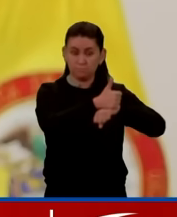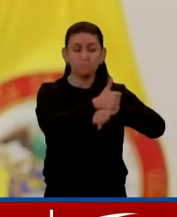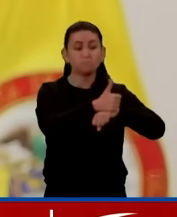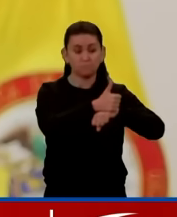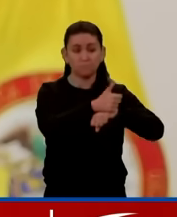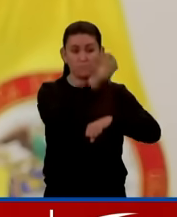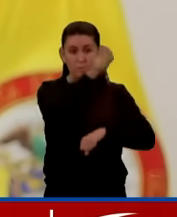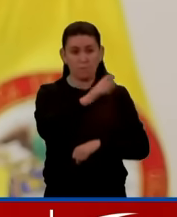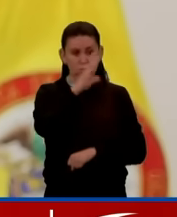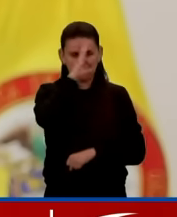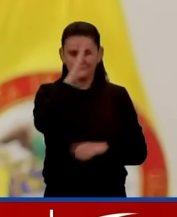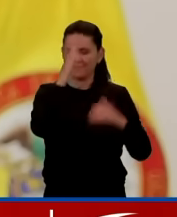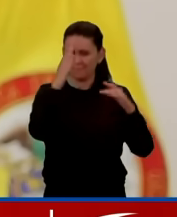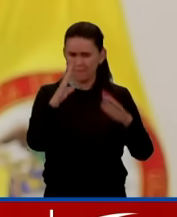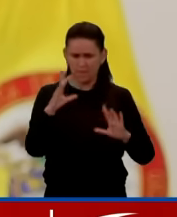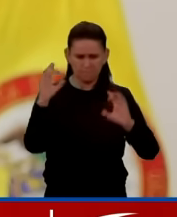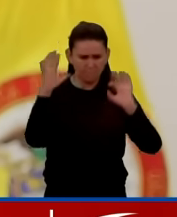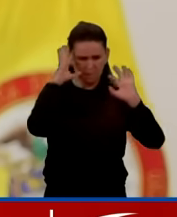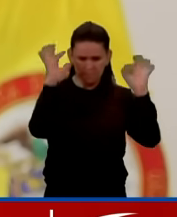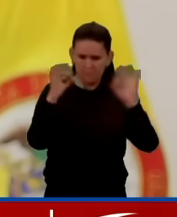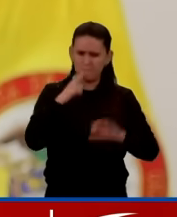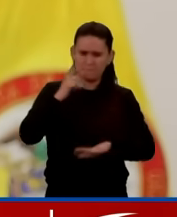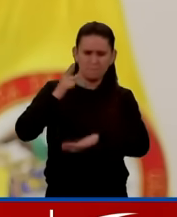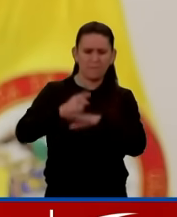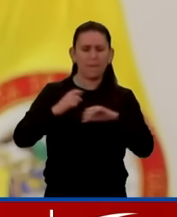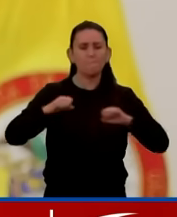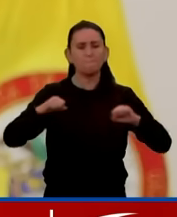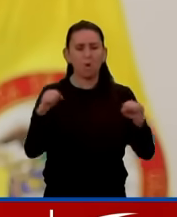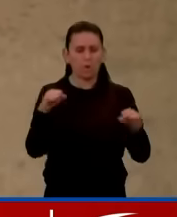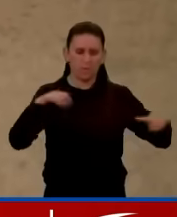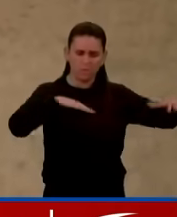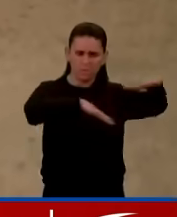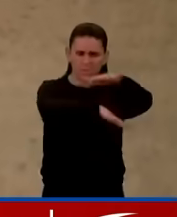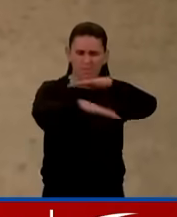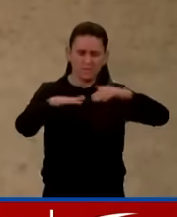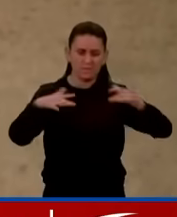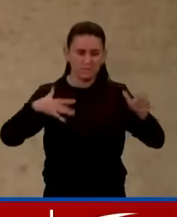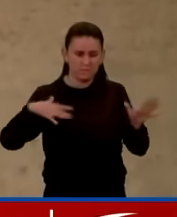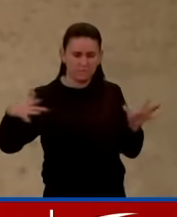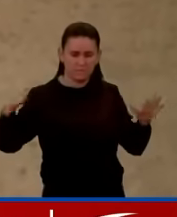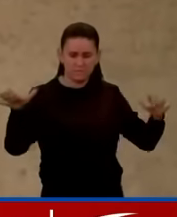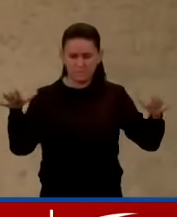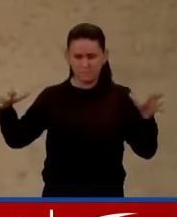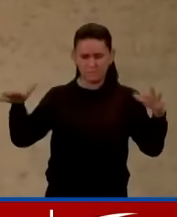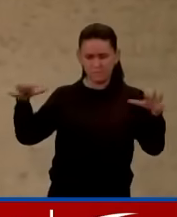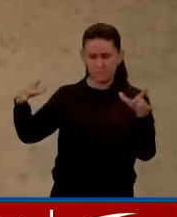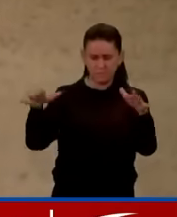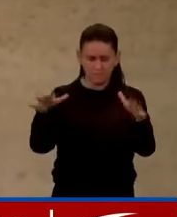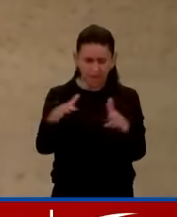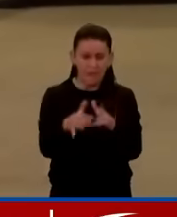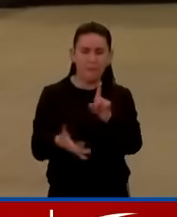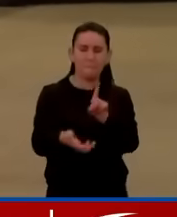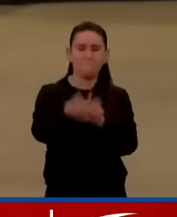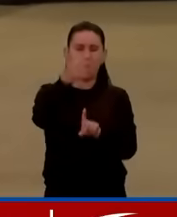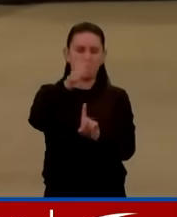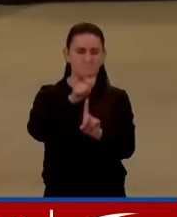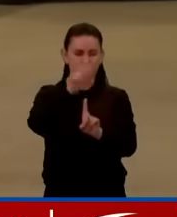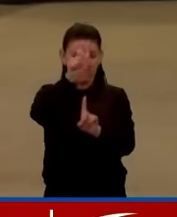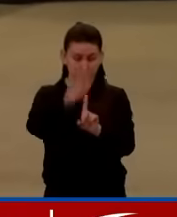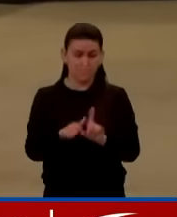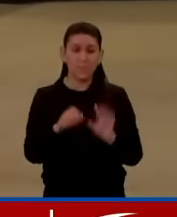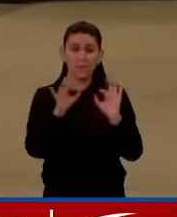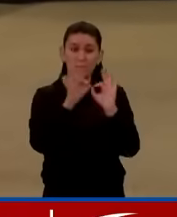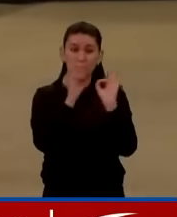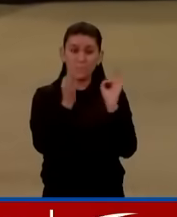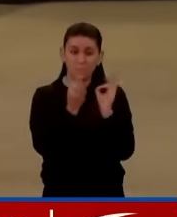ya un operativo candado en la ciudad de Bogotá para encontrar a los autores de este homicidio. A la familia del coronel